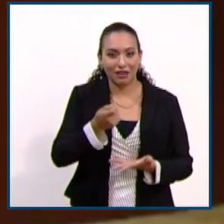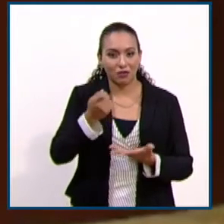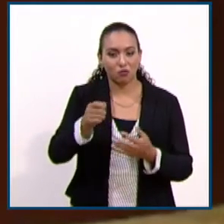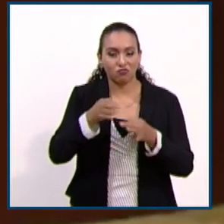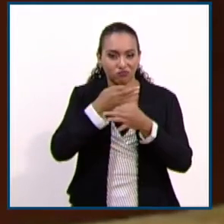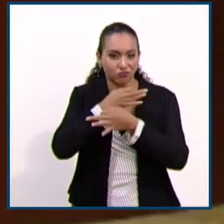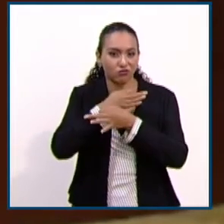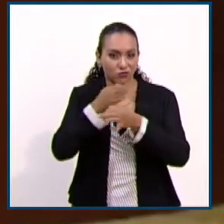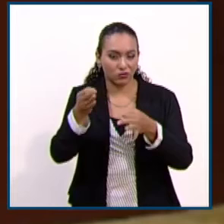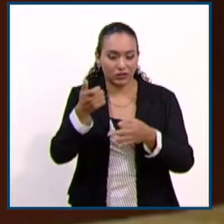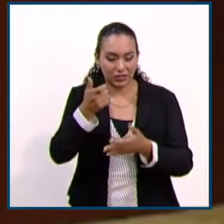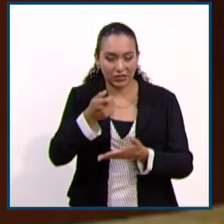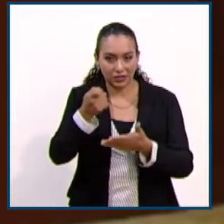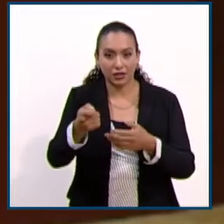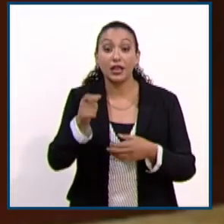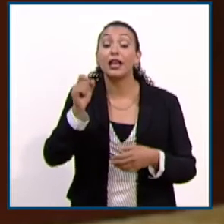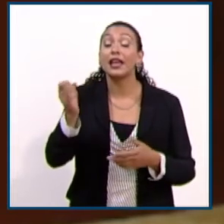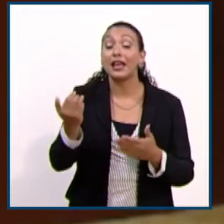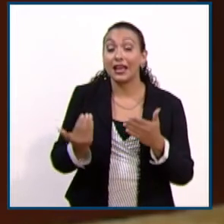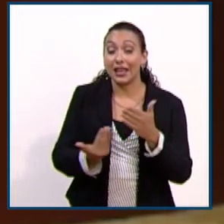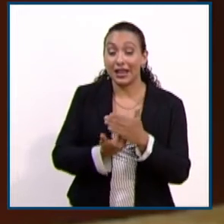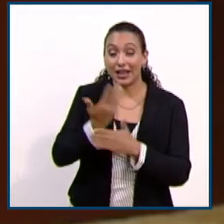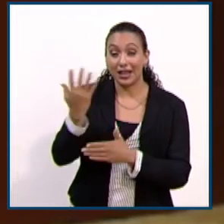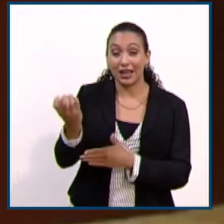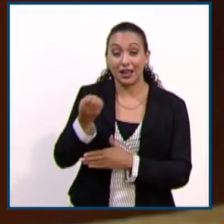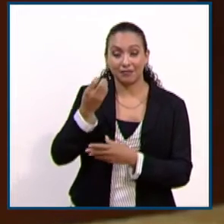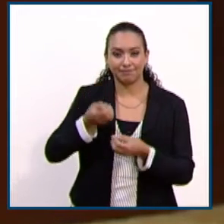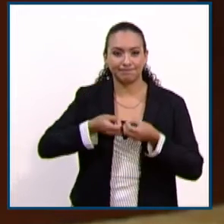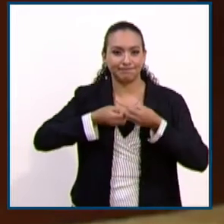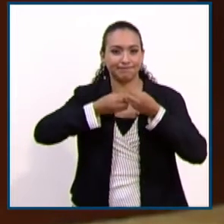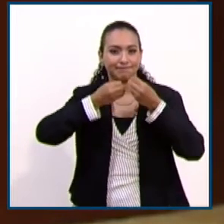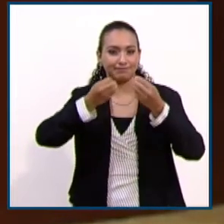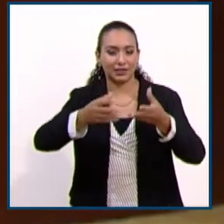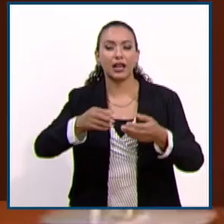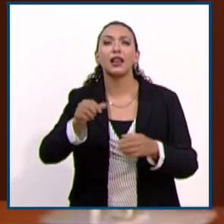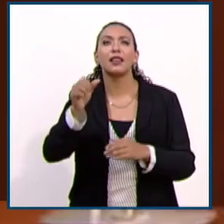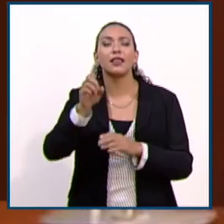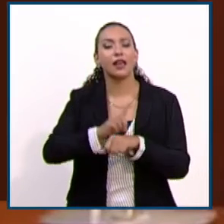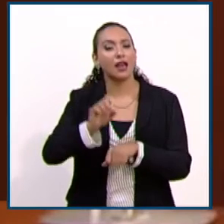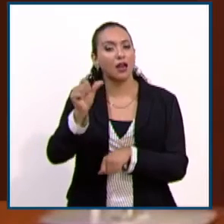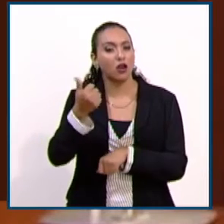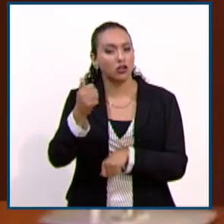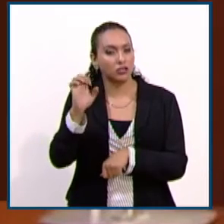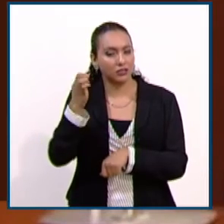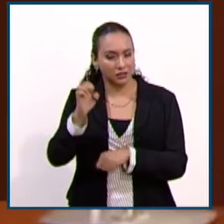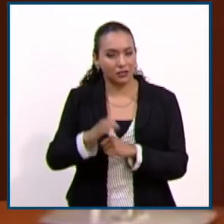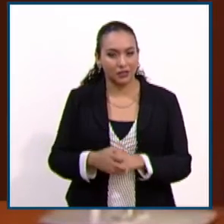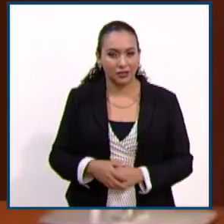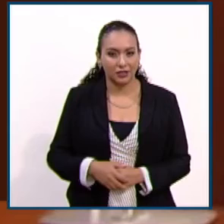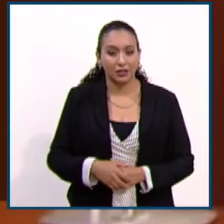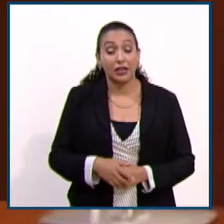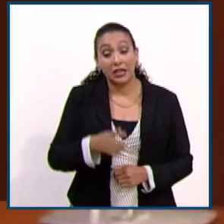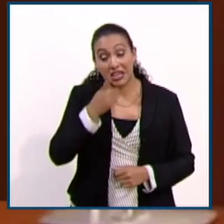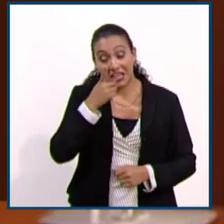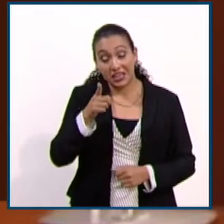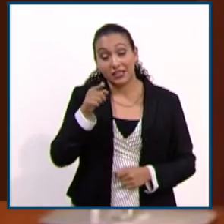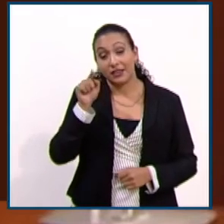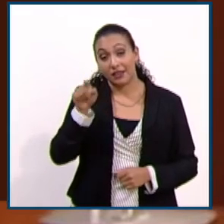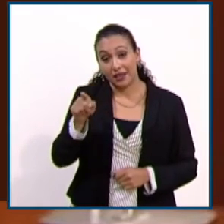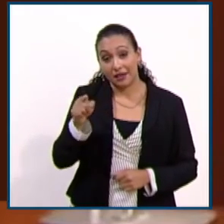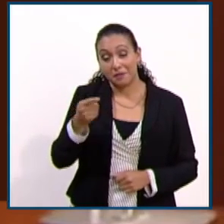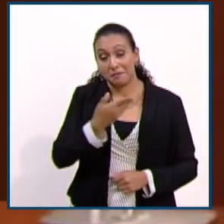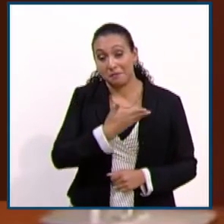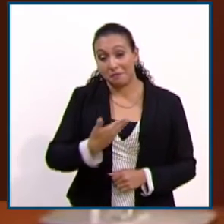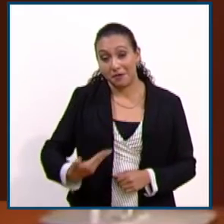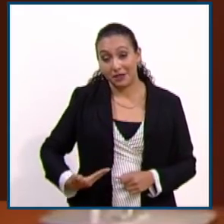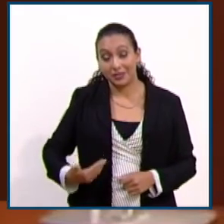y emitió expresiones durante la conferencia matutina del pasado 11 de enero que, asegura la sala, podrían influir en el sentido